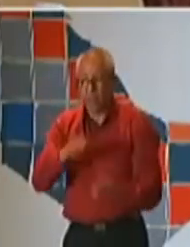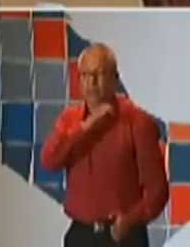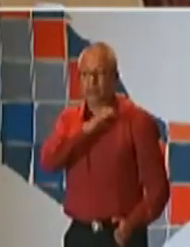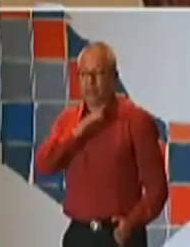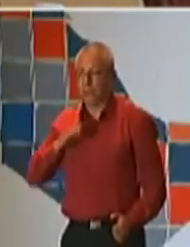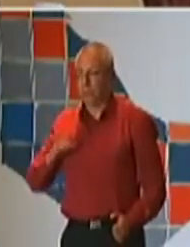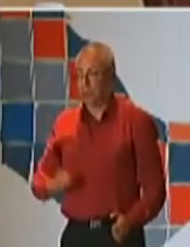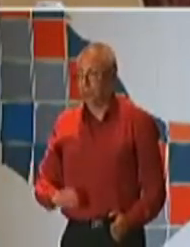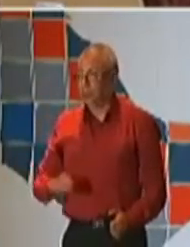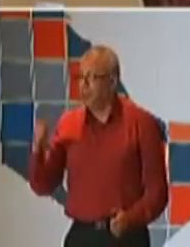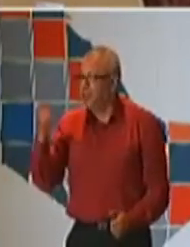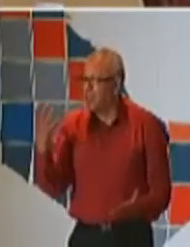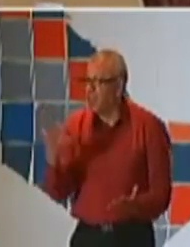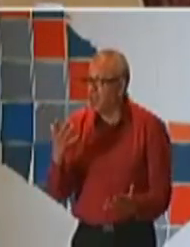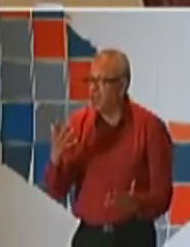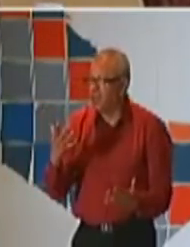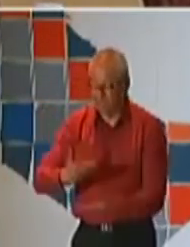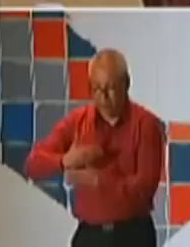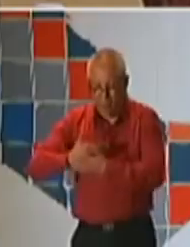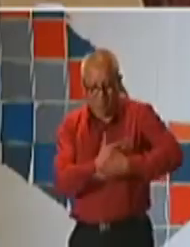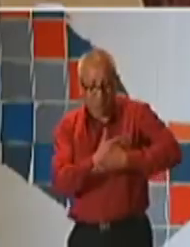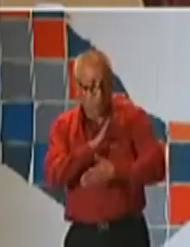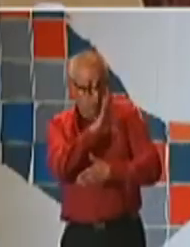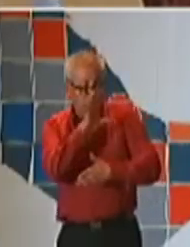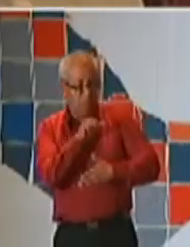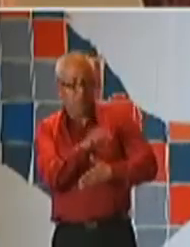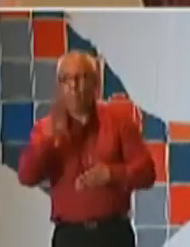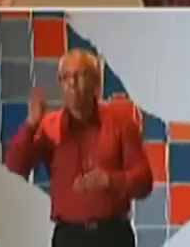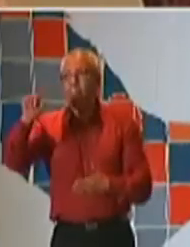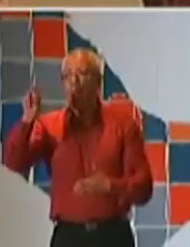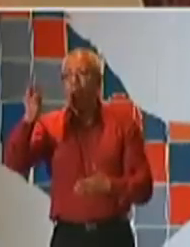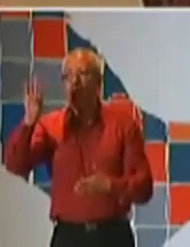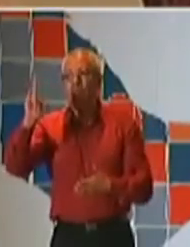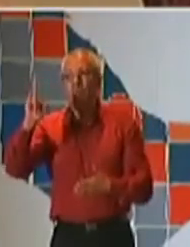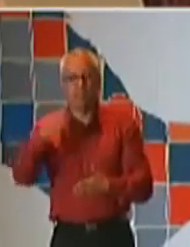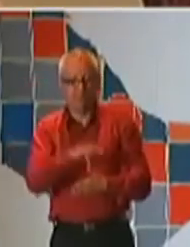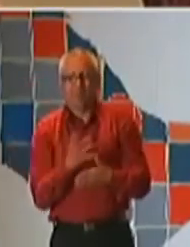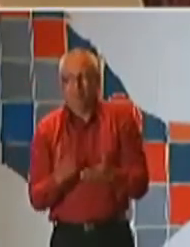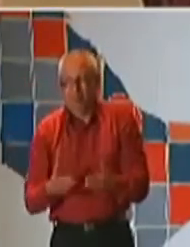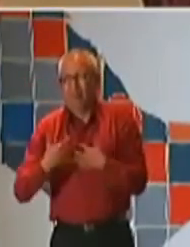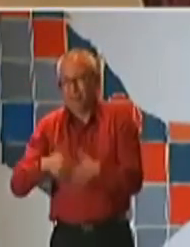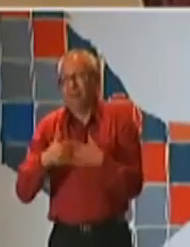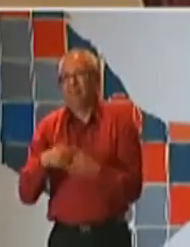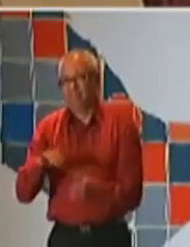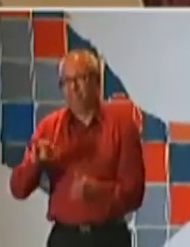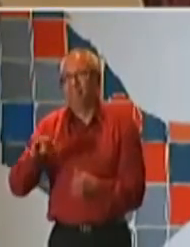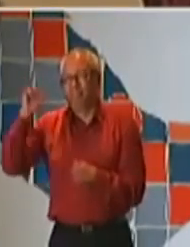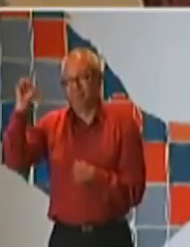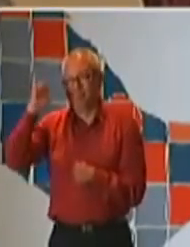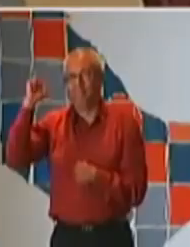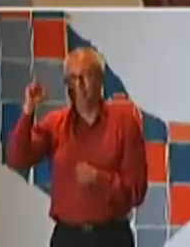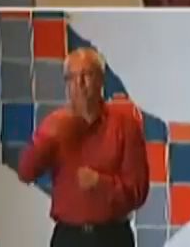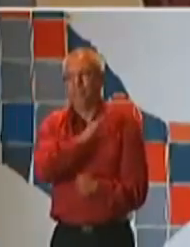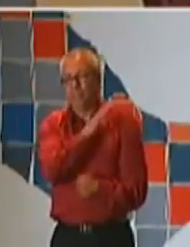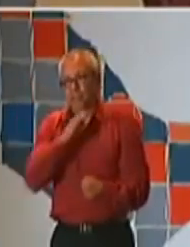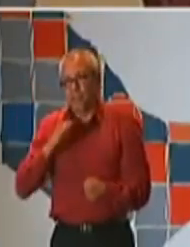de todas las muñecas Barbie para las niñas del mundo en China Sí hay sindicatos pero obedecen a